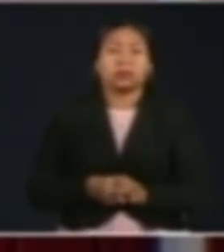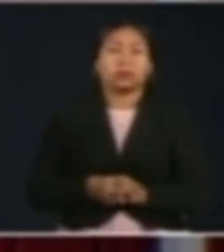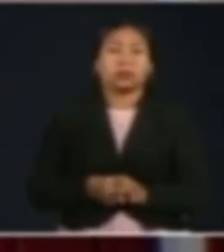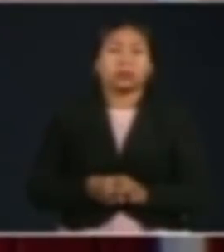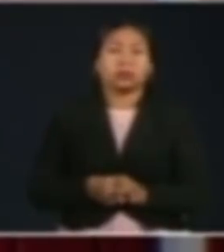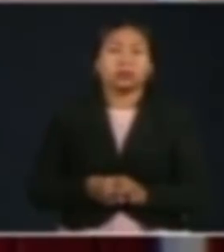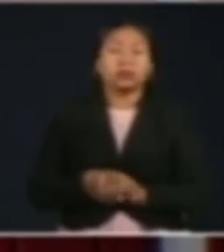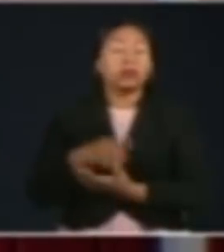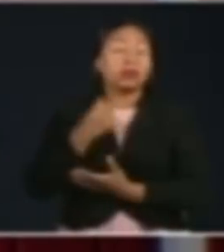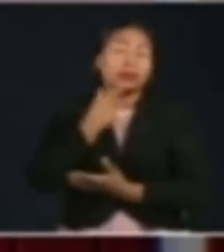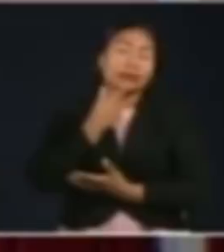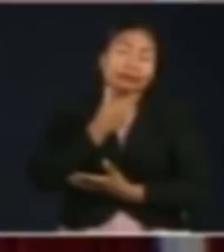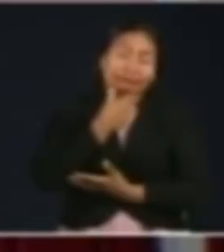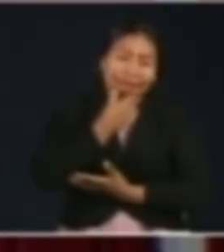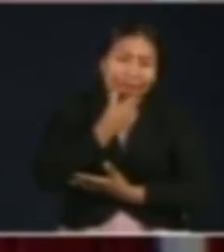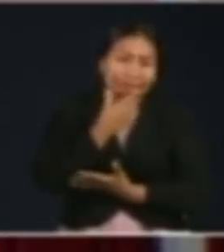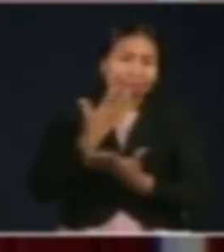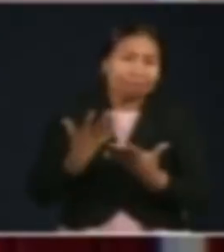Burla.